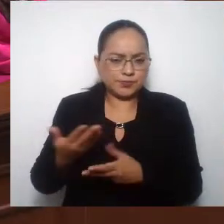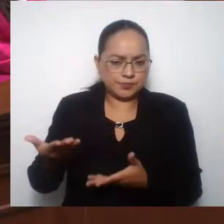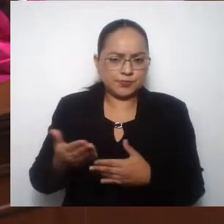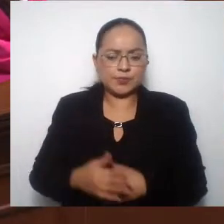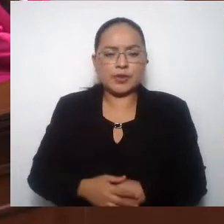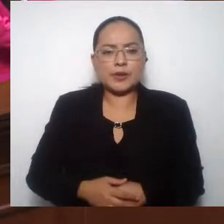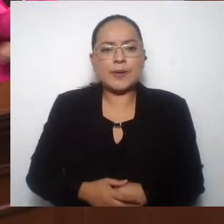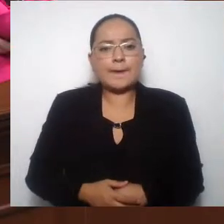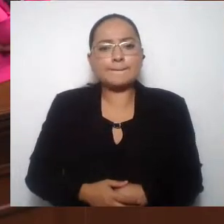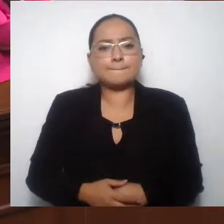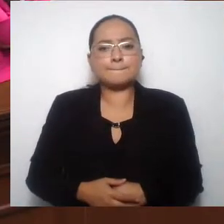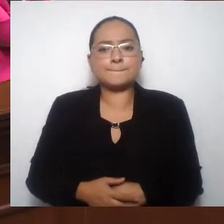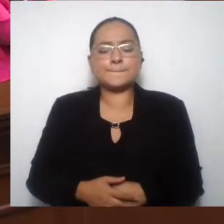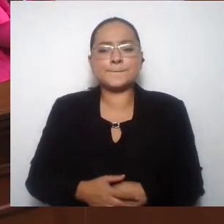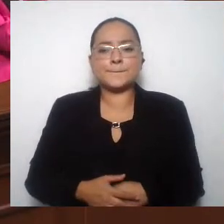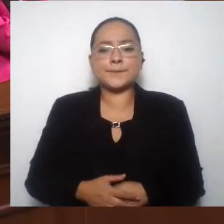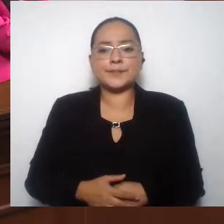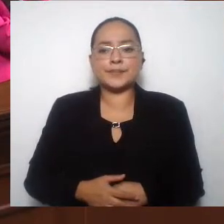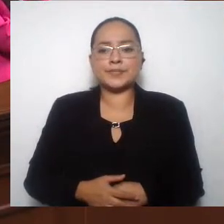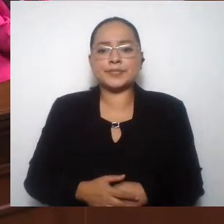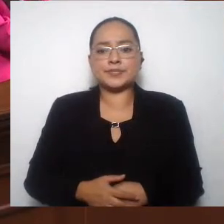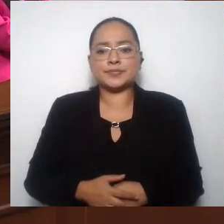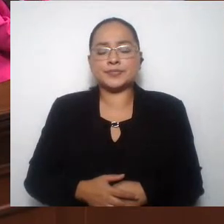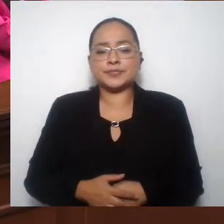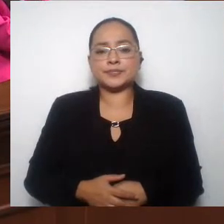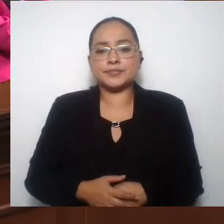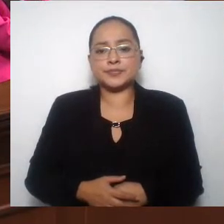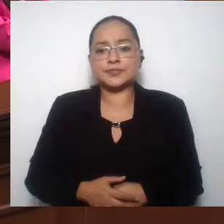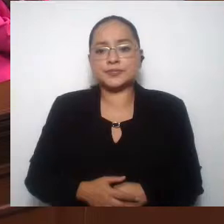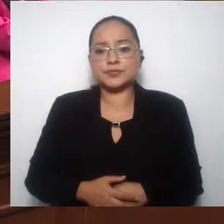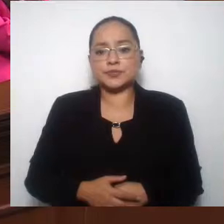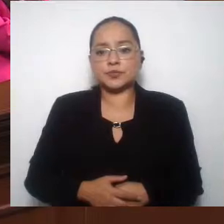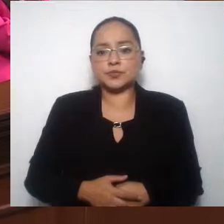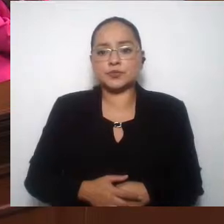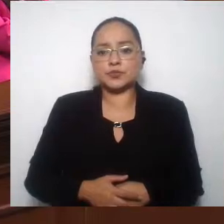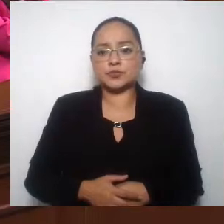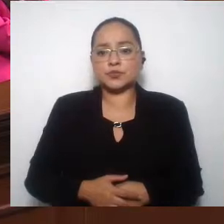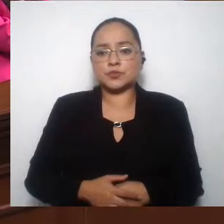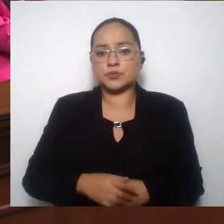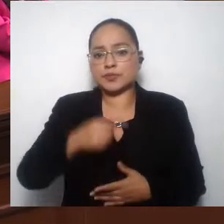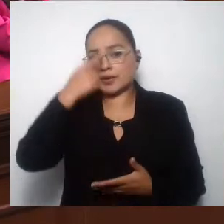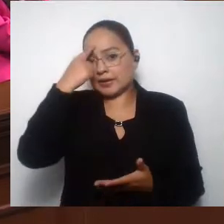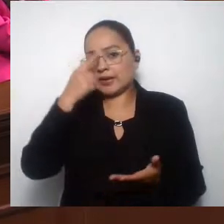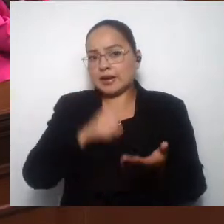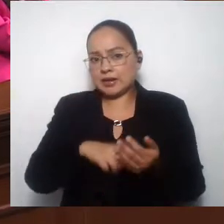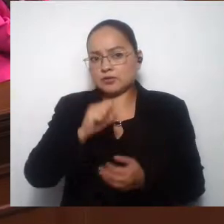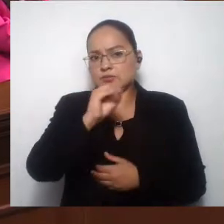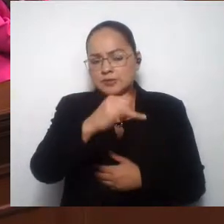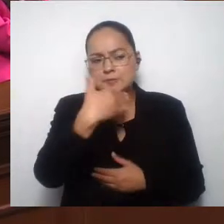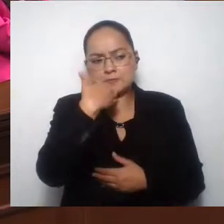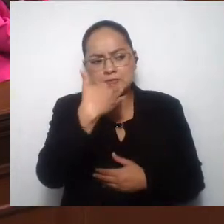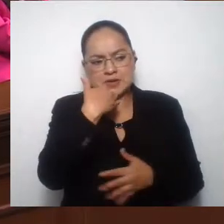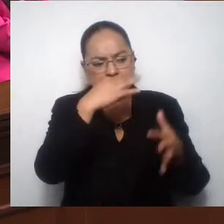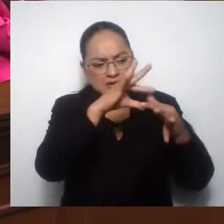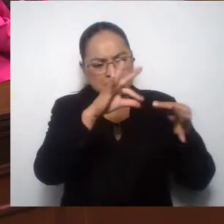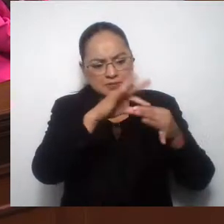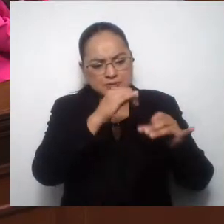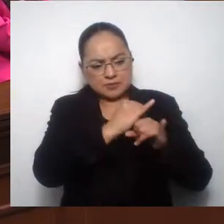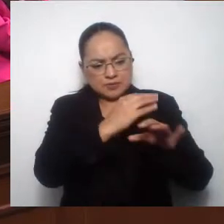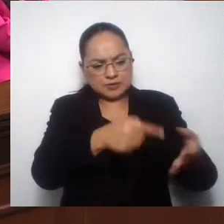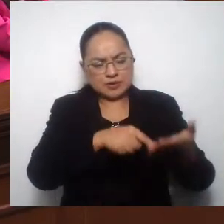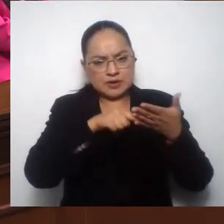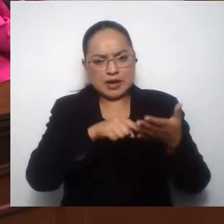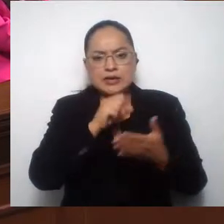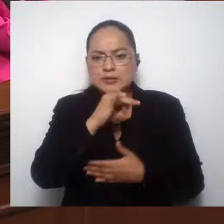Sin embargo, creo que bueno que se ha expuesto las necesidades, pero les doy un dato, el gobernador en la semanera,